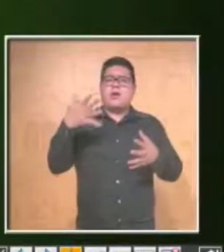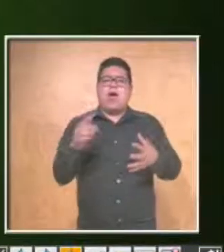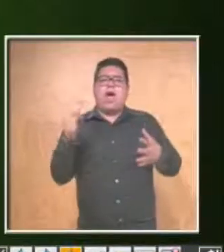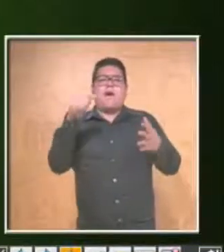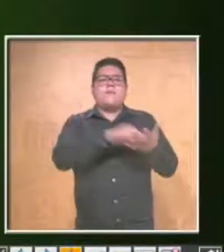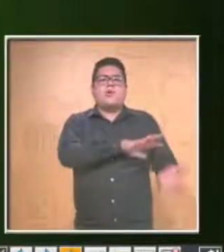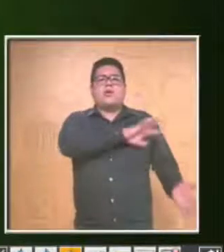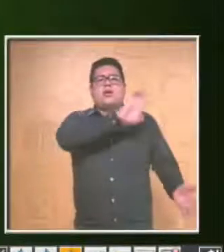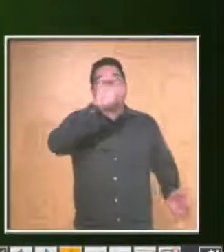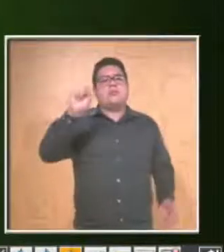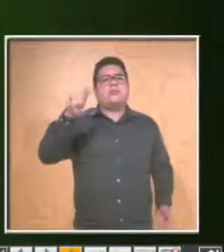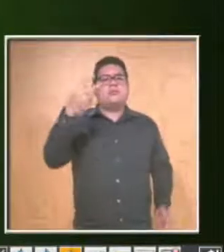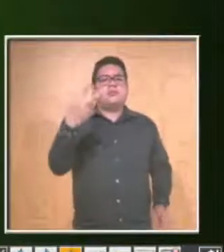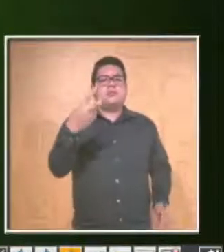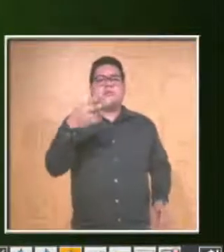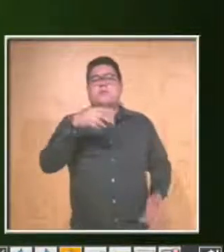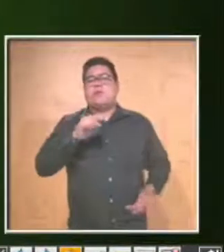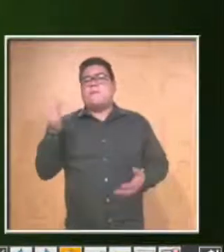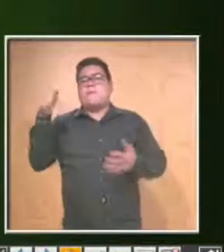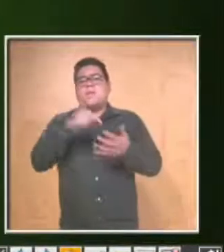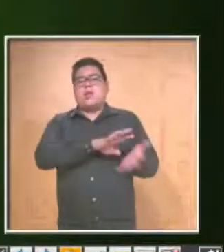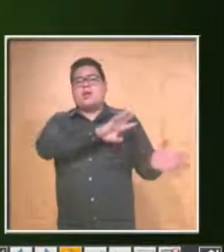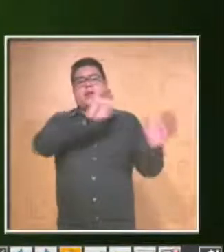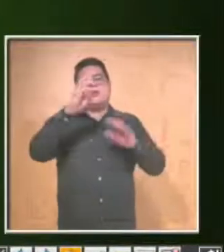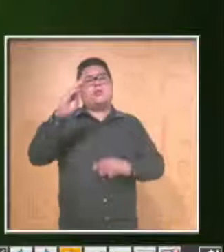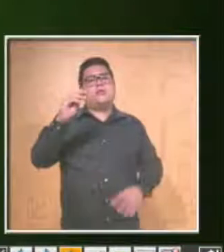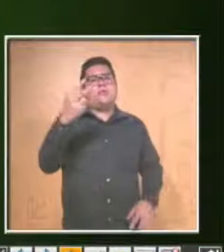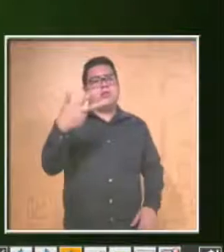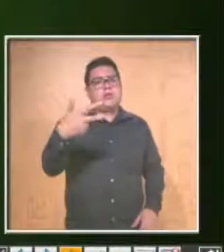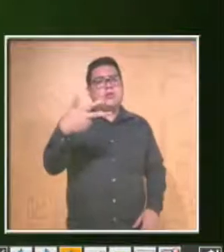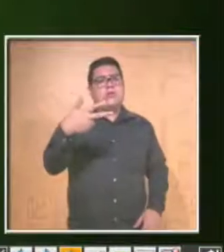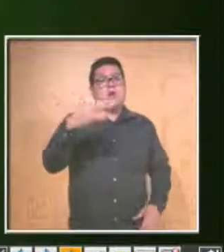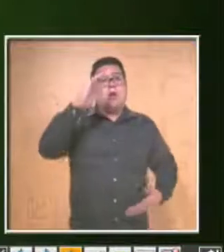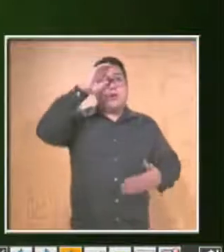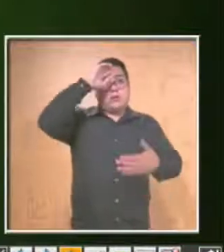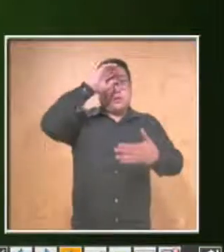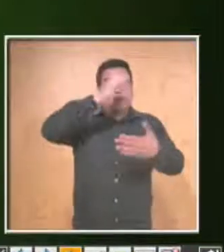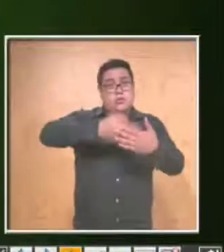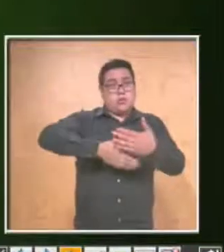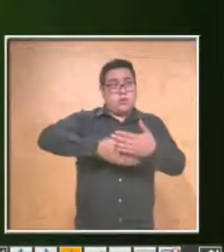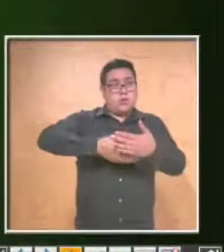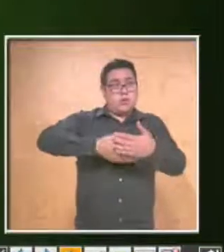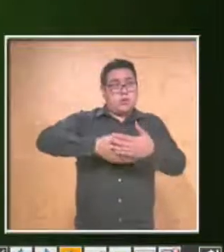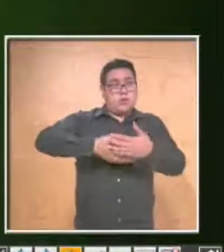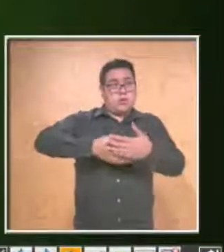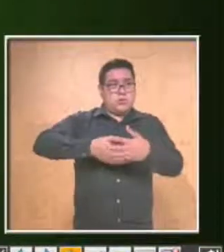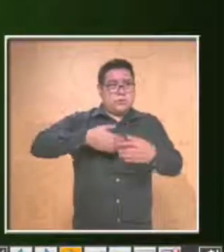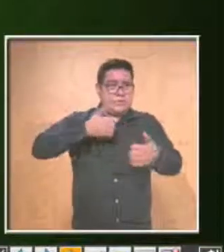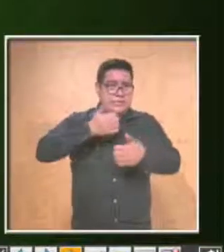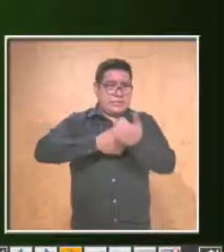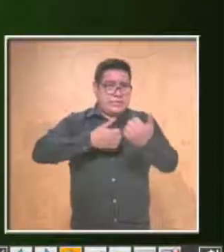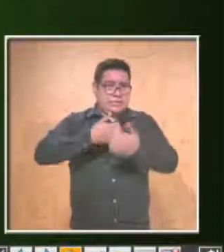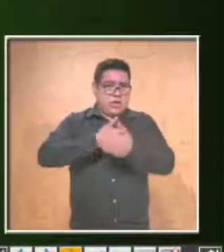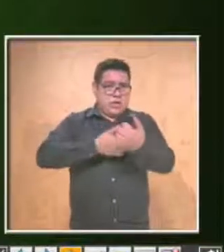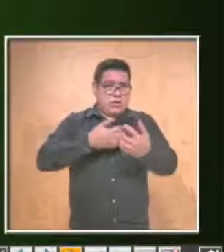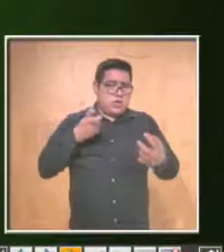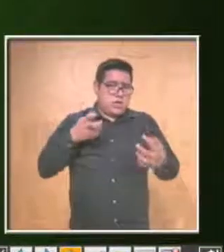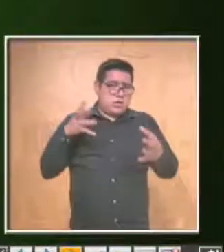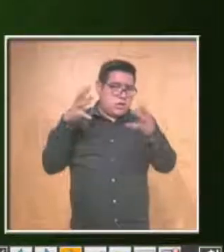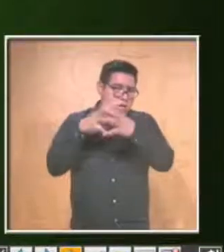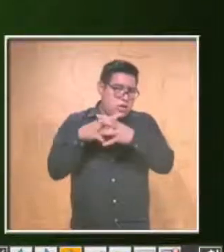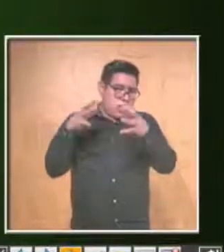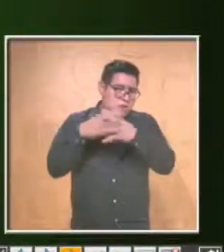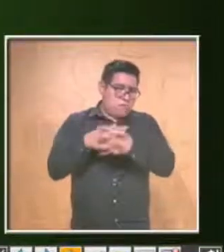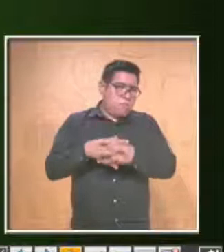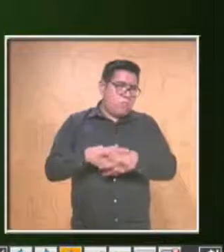1562 y 1598. Precisamente los católicos y los hugonotes son partícipes de esto. El